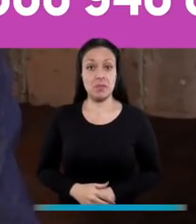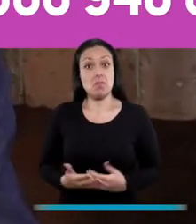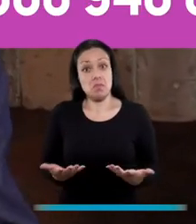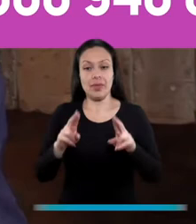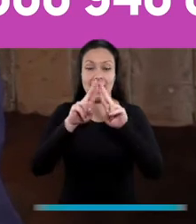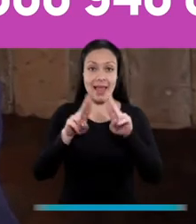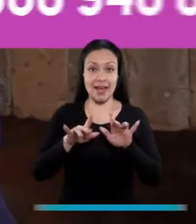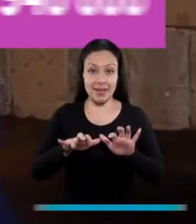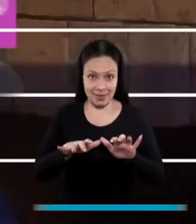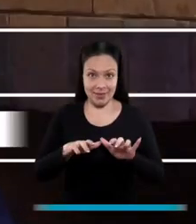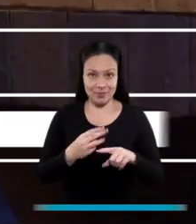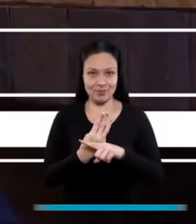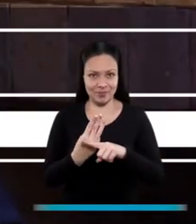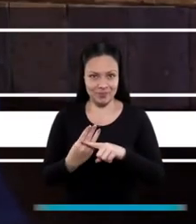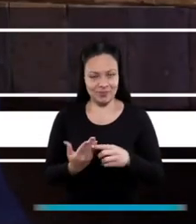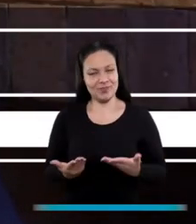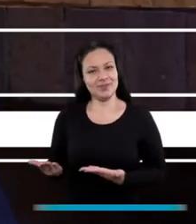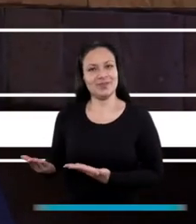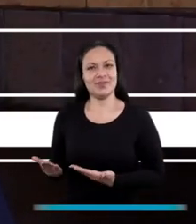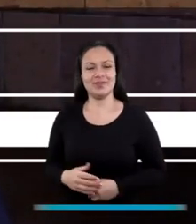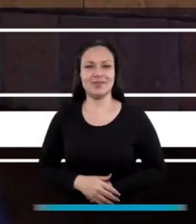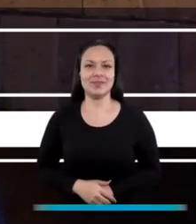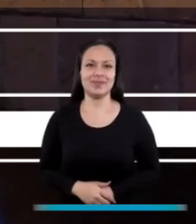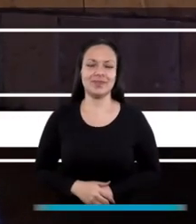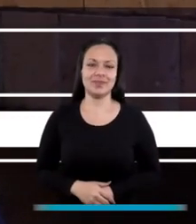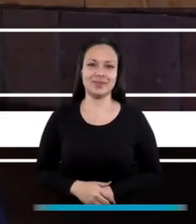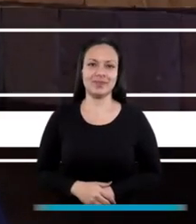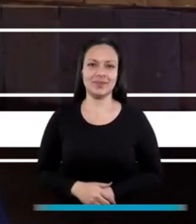018000-940808 o a través de nuestra sede electrónica en